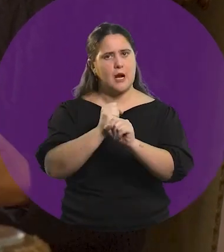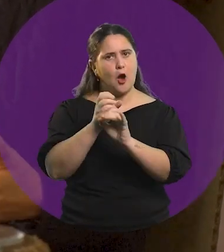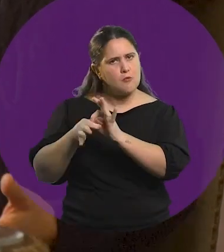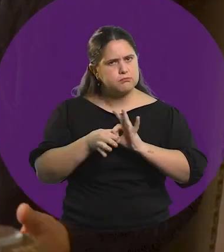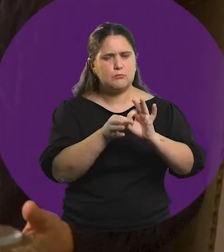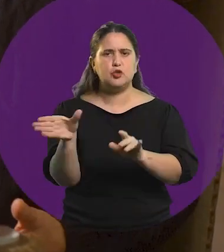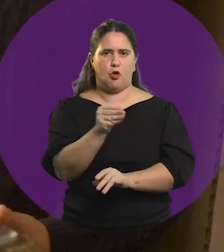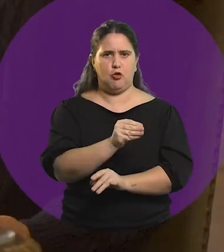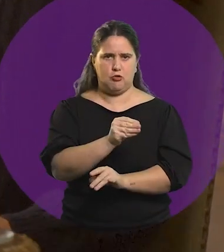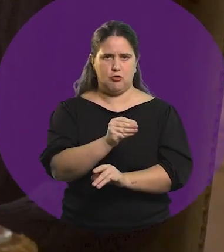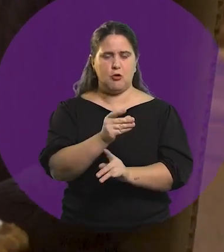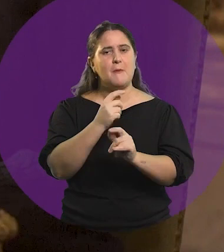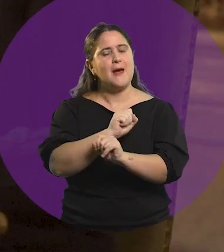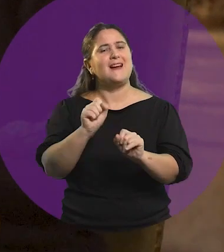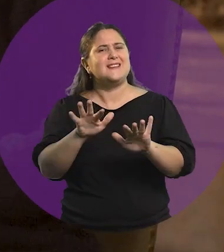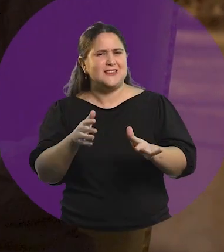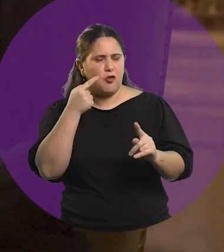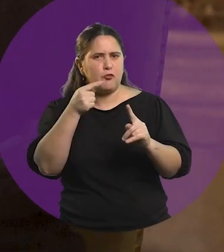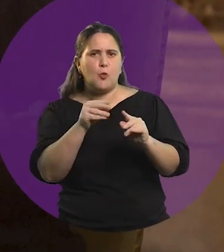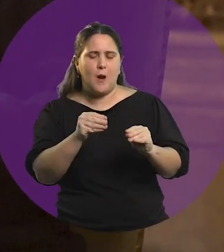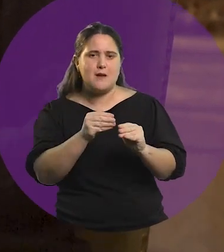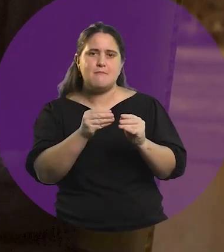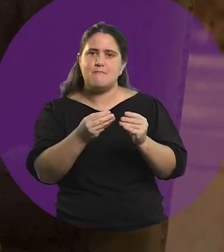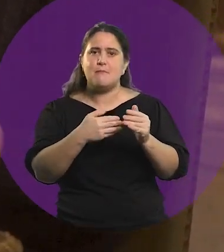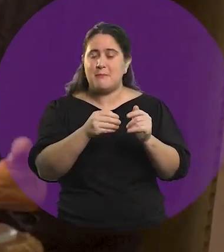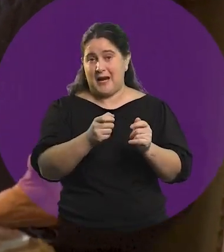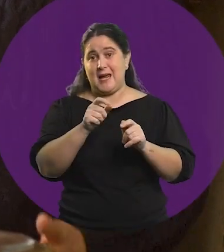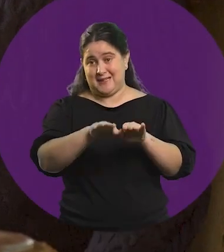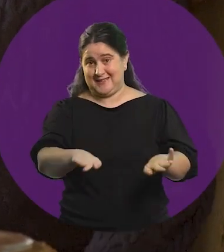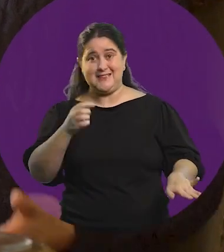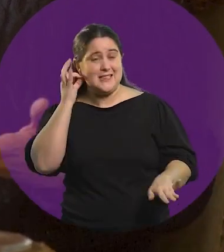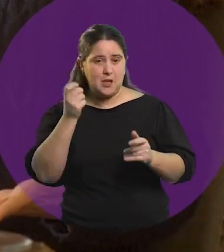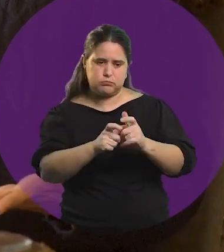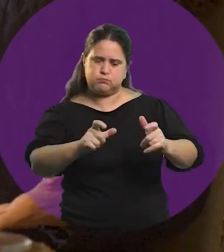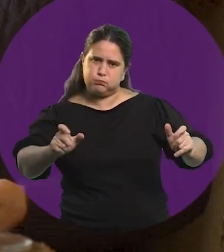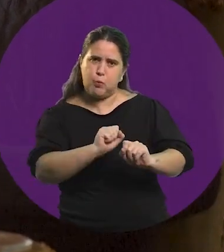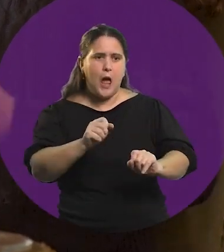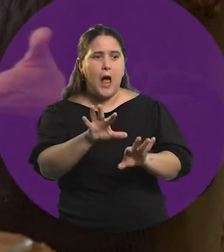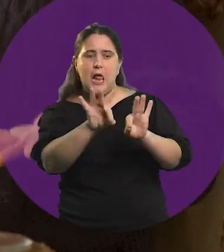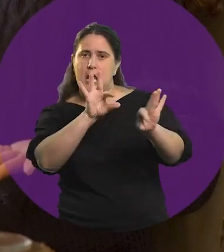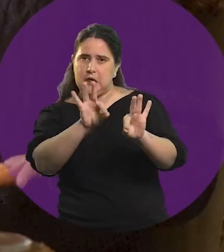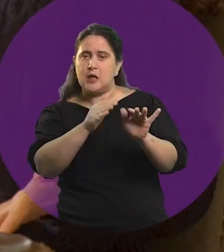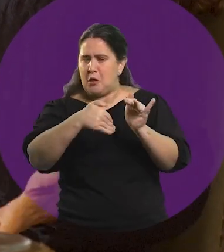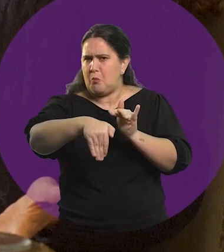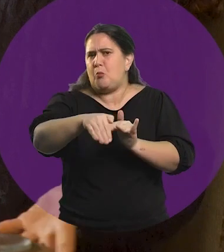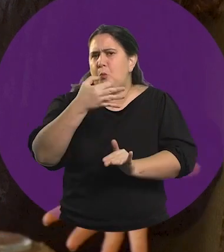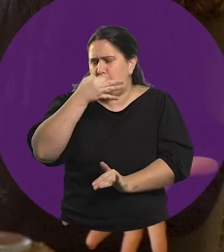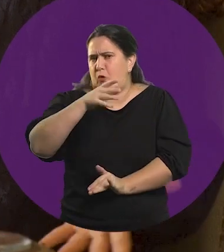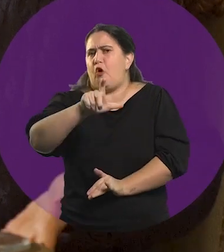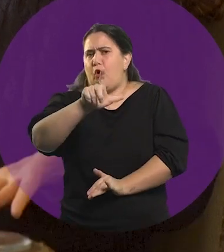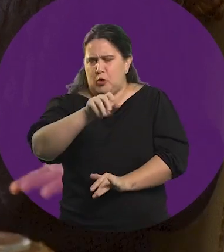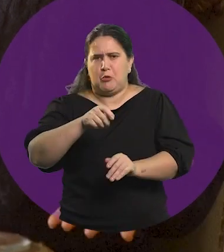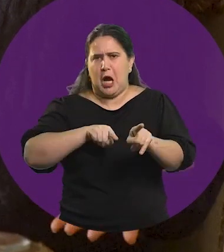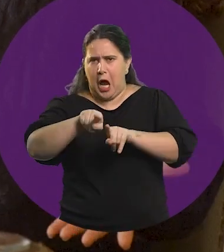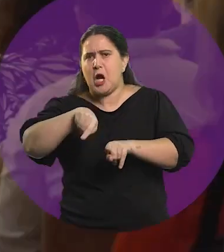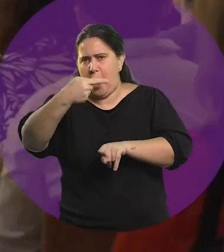trabajo en conjunto, para tratar de que más niñas puedan realmente optar. Después, si quieren realizar otra